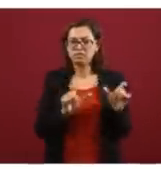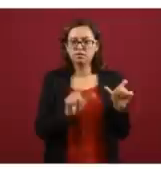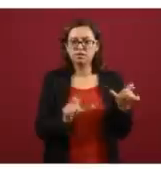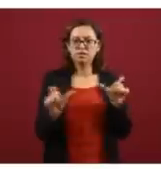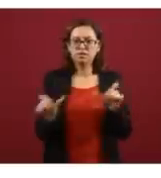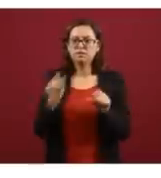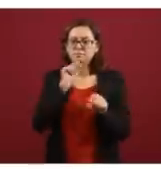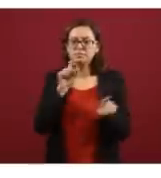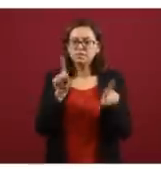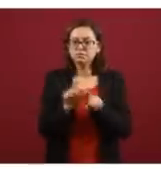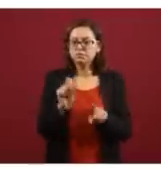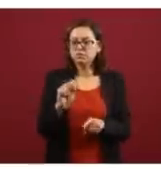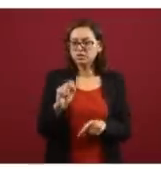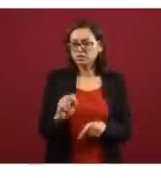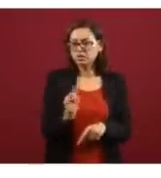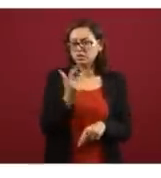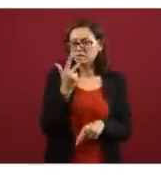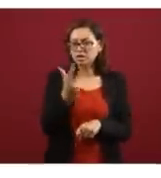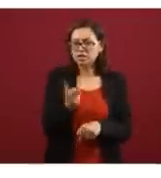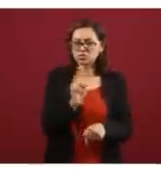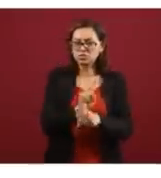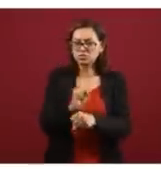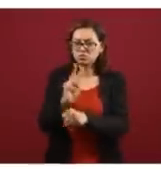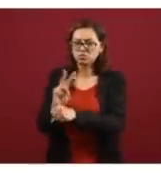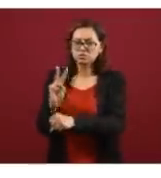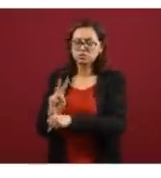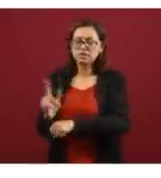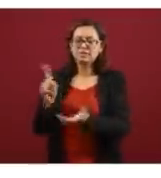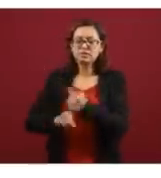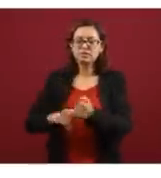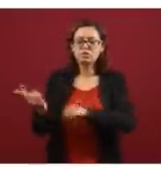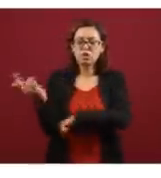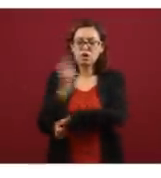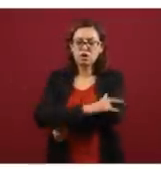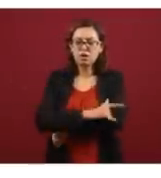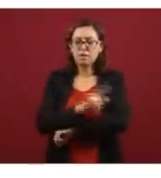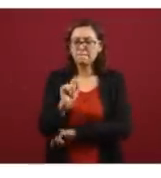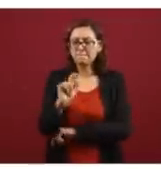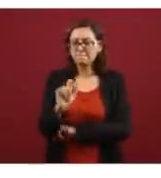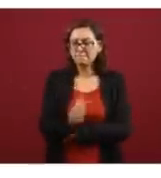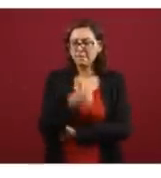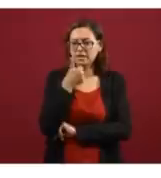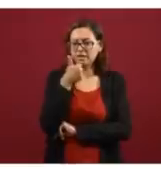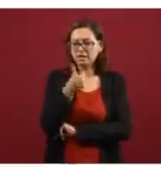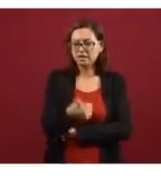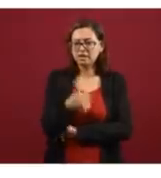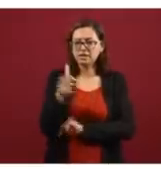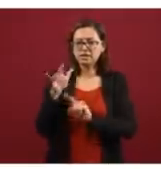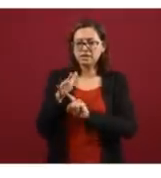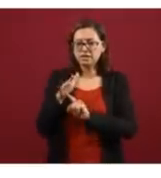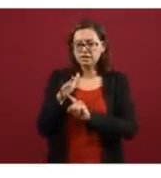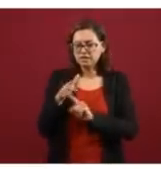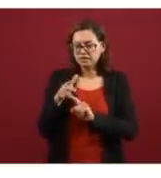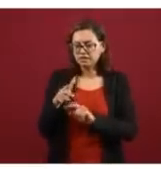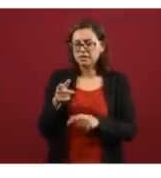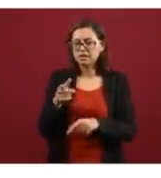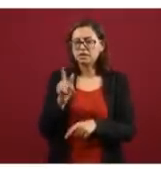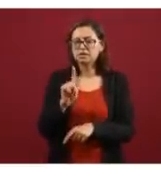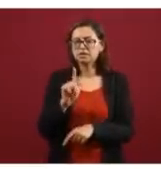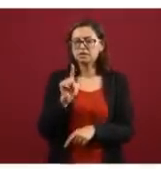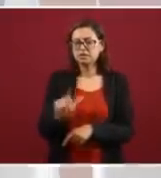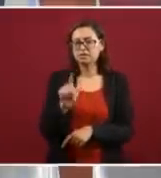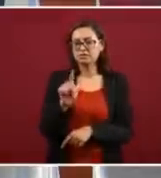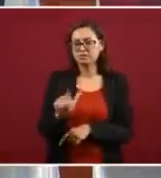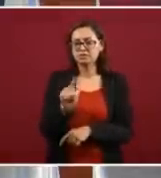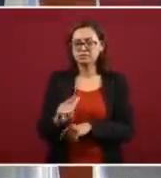en 68 puestos de vigilancia en diferentes aeropuertos, 26 en aeródromos y 17 pistas de